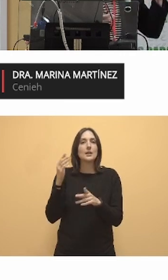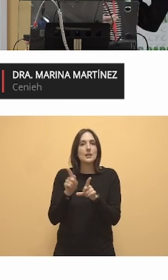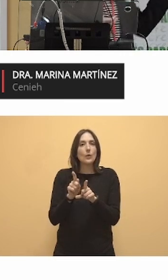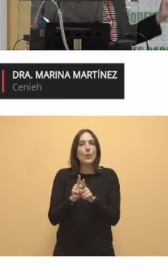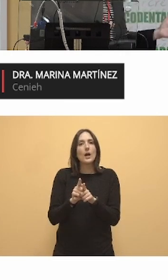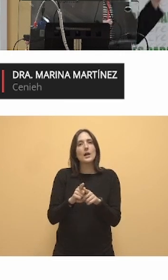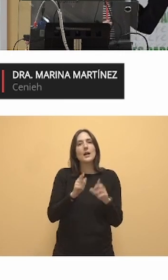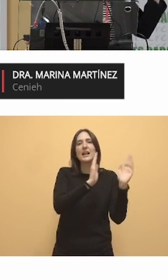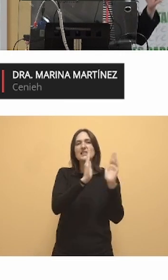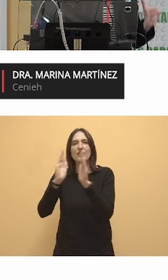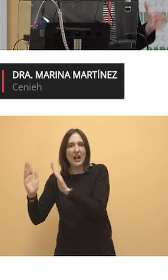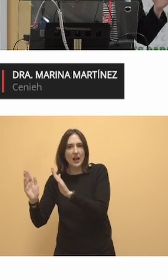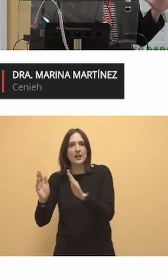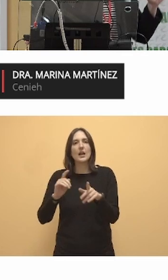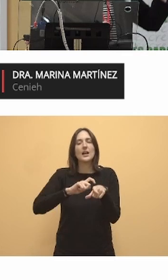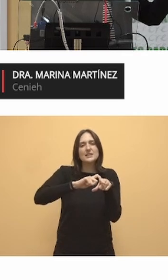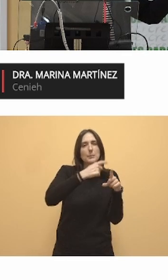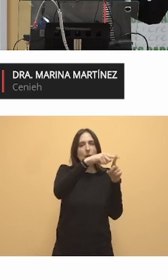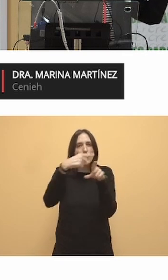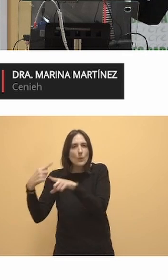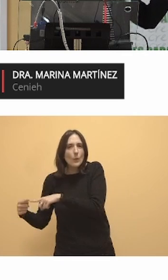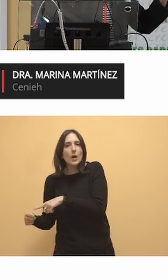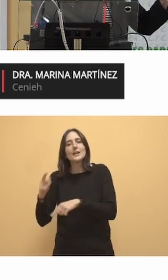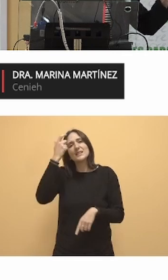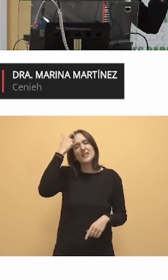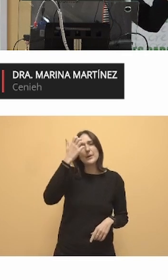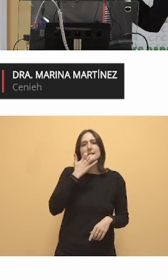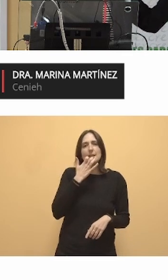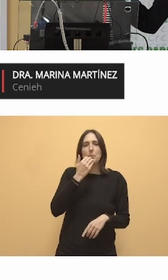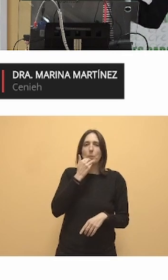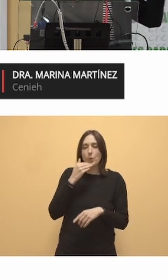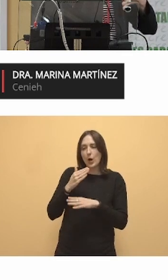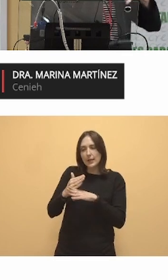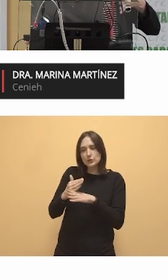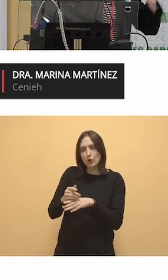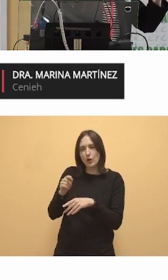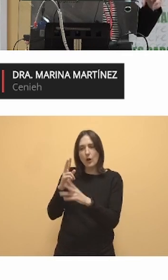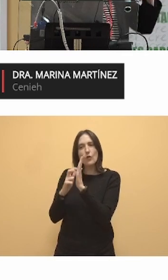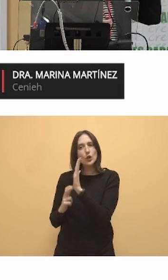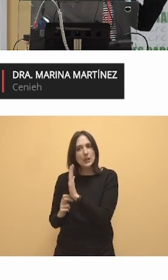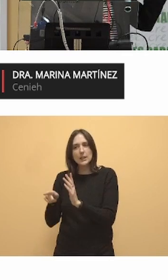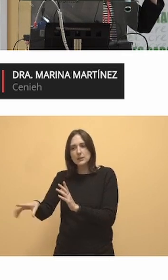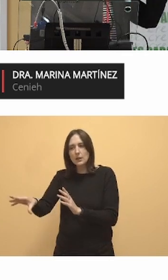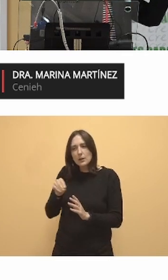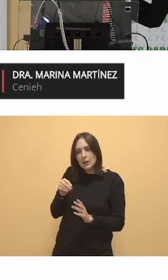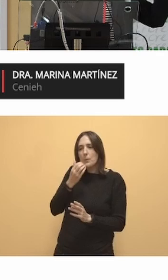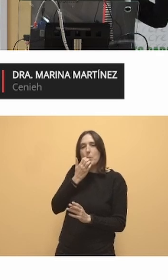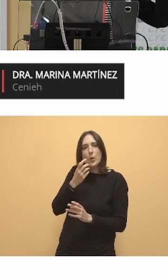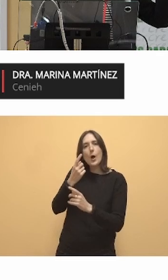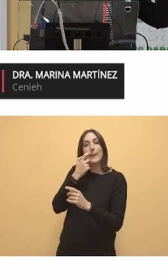ciencia de la clasificación, clasificar especies, ver si un determinado resto fósil, ahora con los dientes, que es en lo que nos